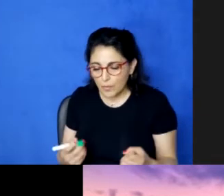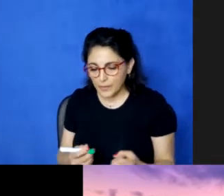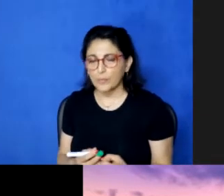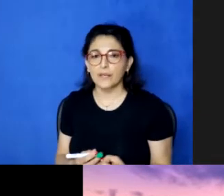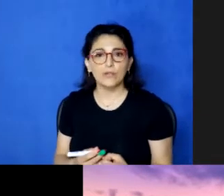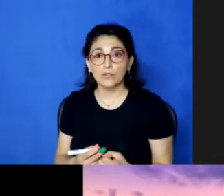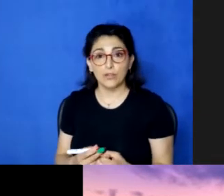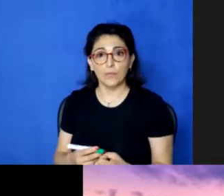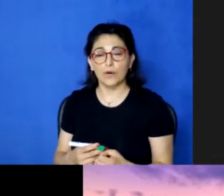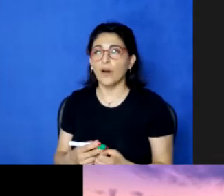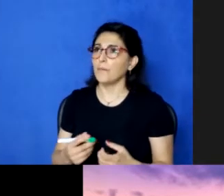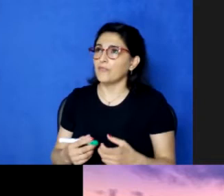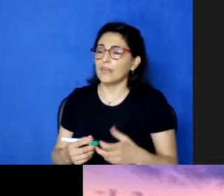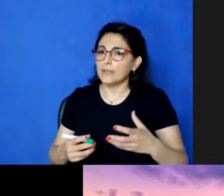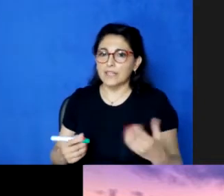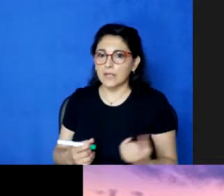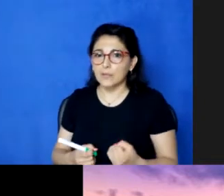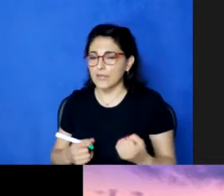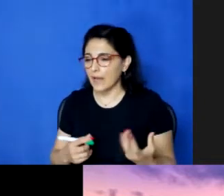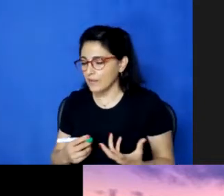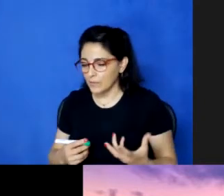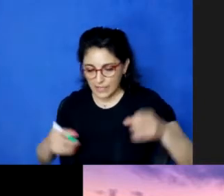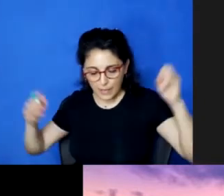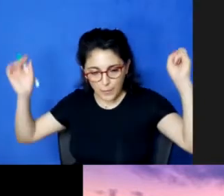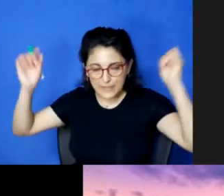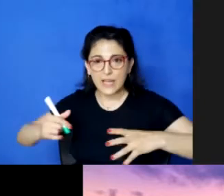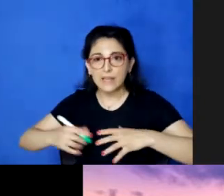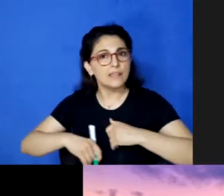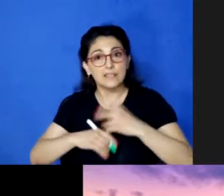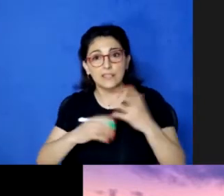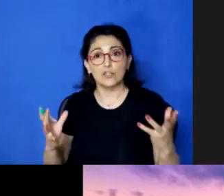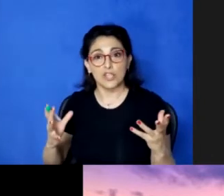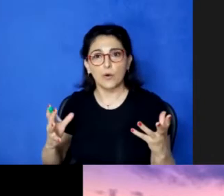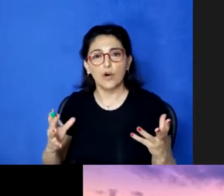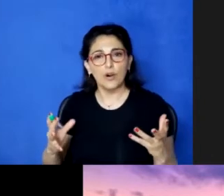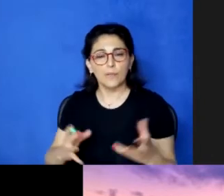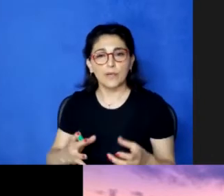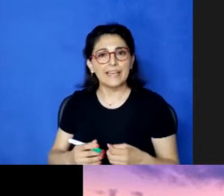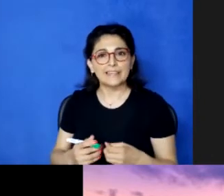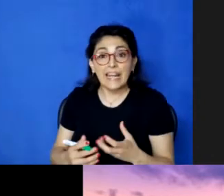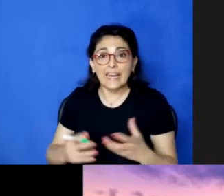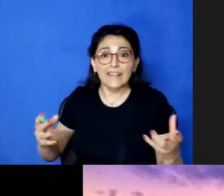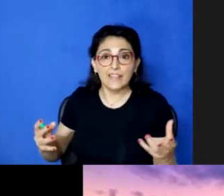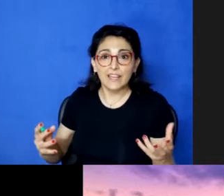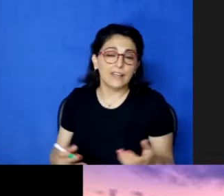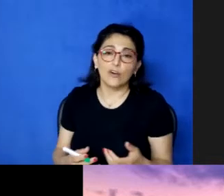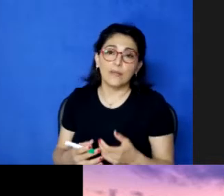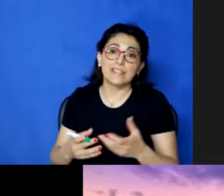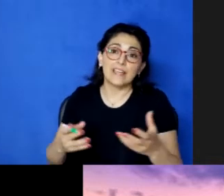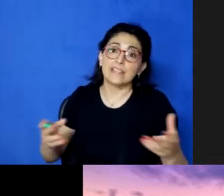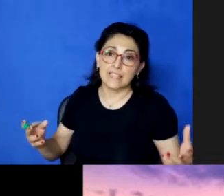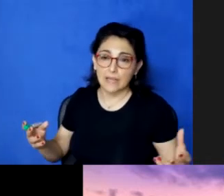de un momento para el otro, es como, prefiero pensar que vino una nave espacial y se lo llevó, porque él era tan grande que